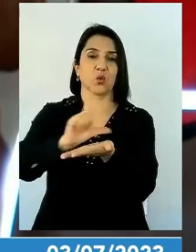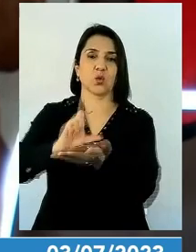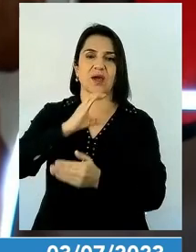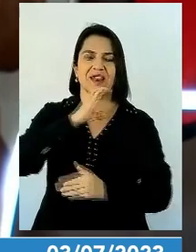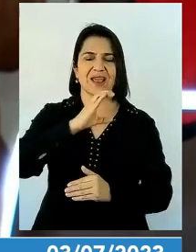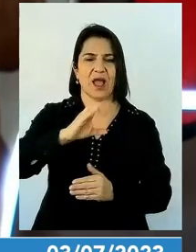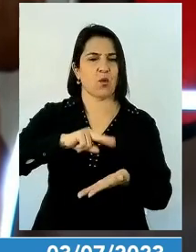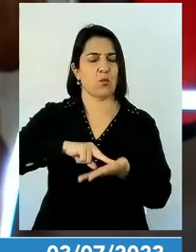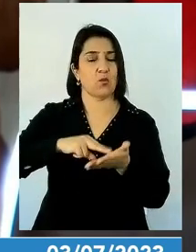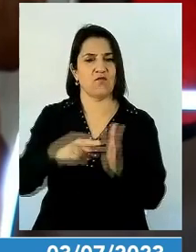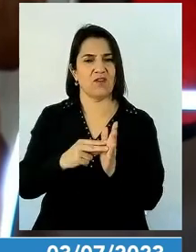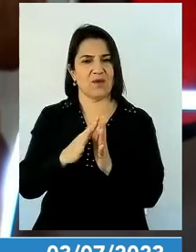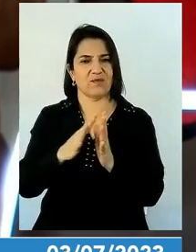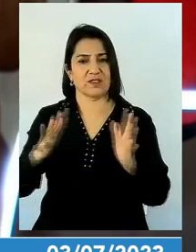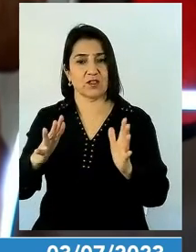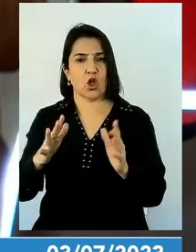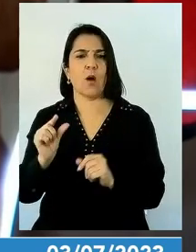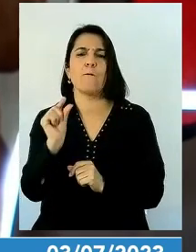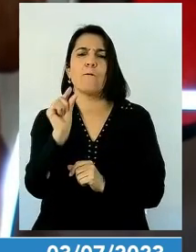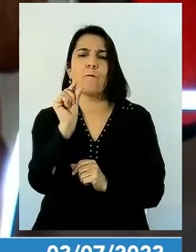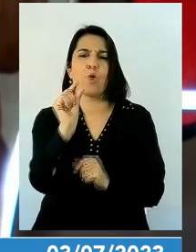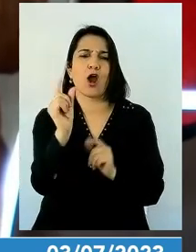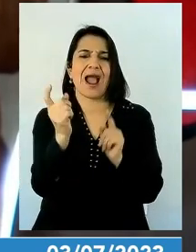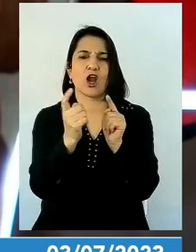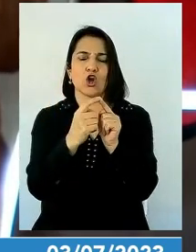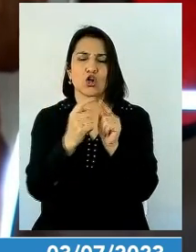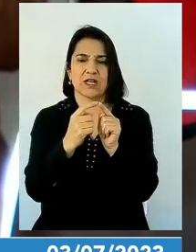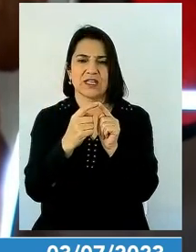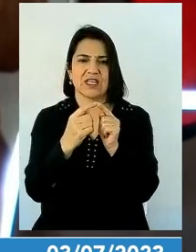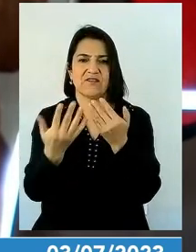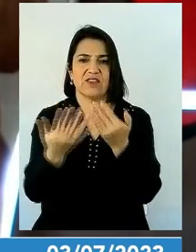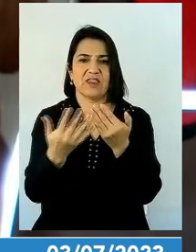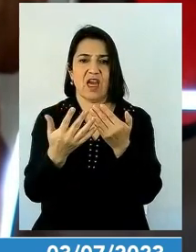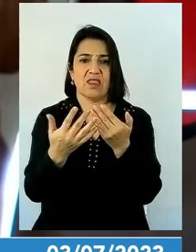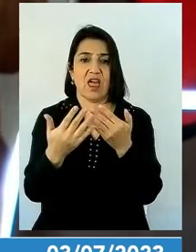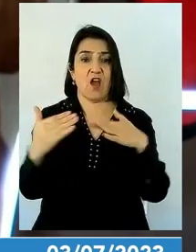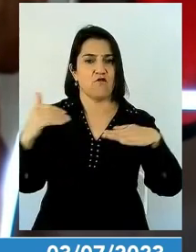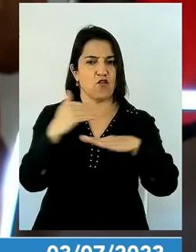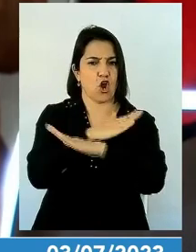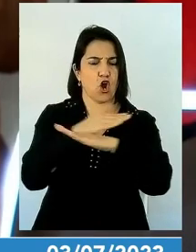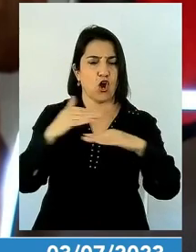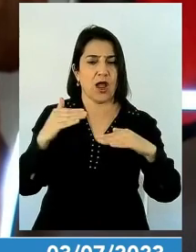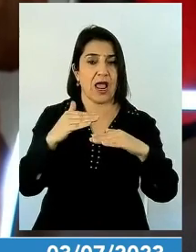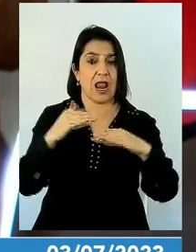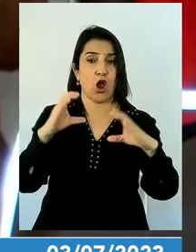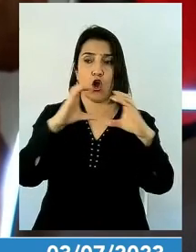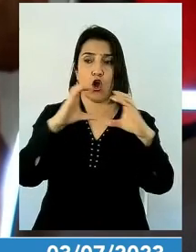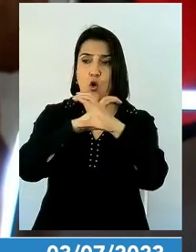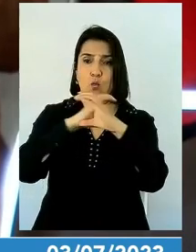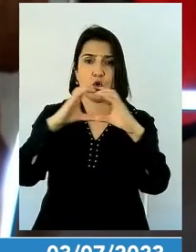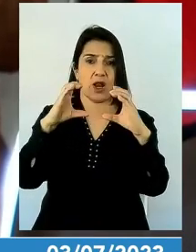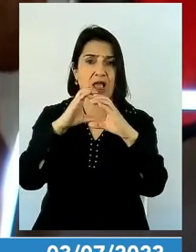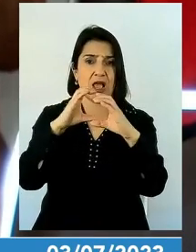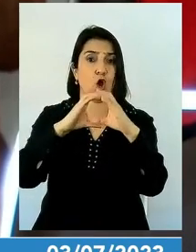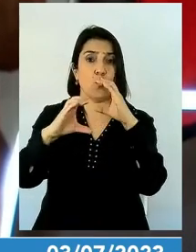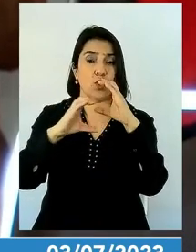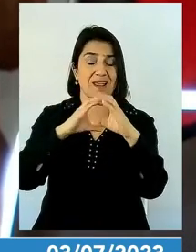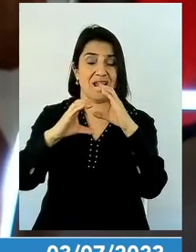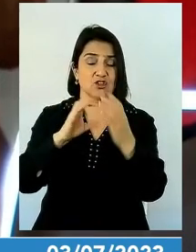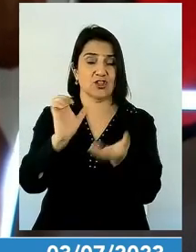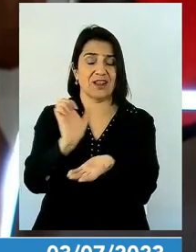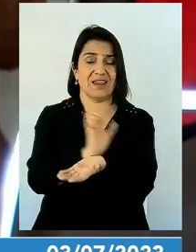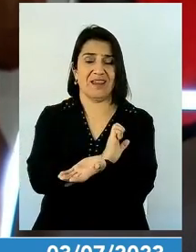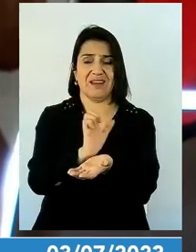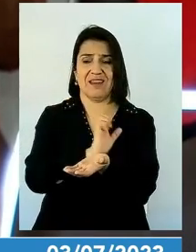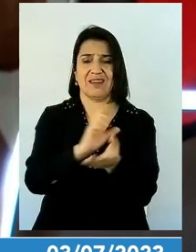deficiente conectividad vial, telecomunicaciones, energética, entre otros. Deficiente suministro de otros